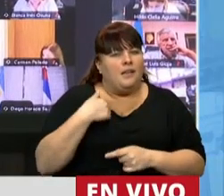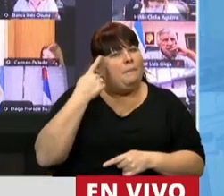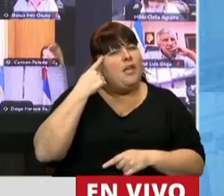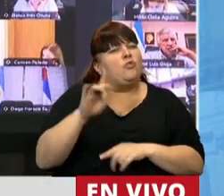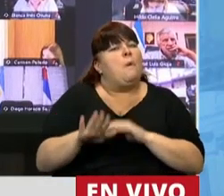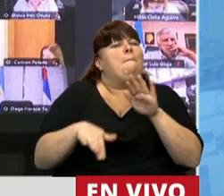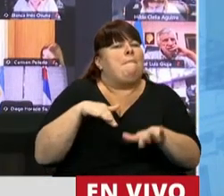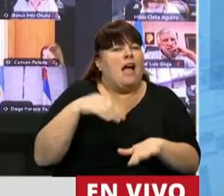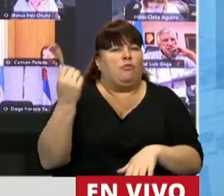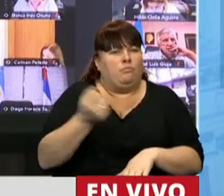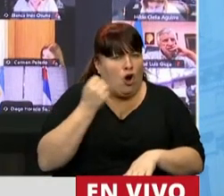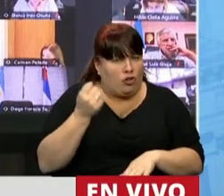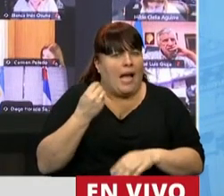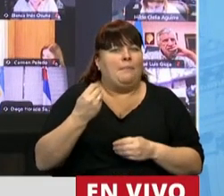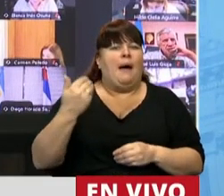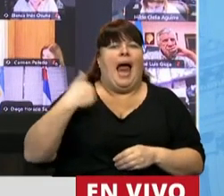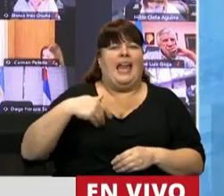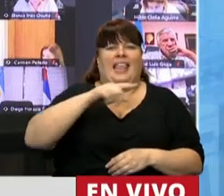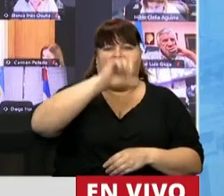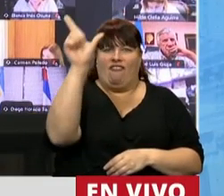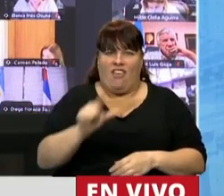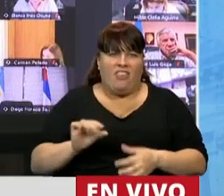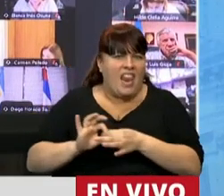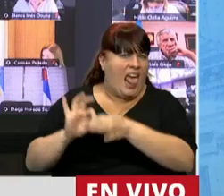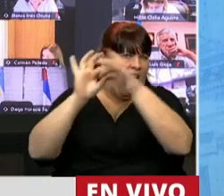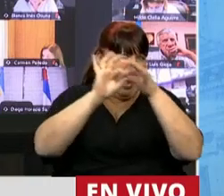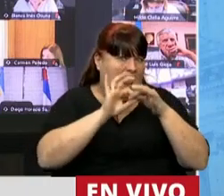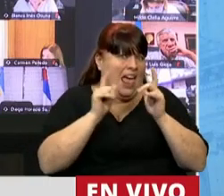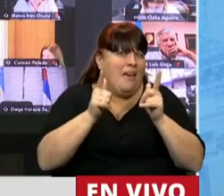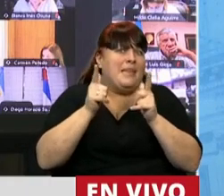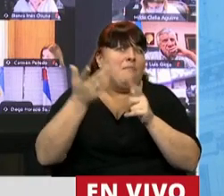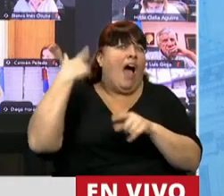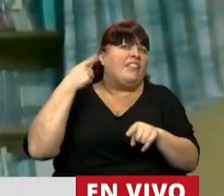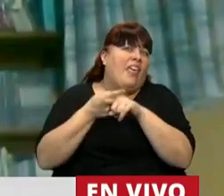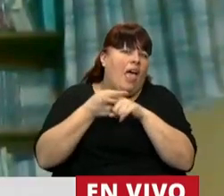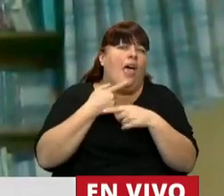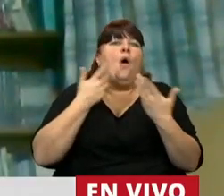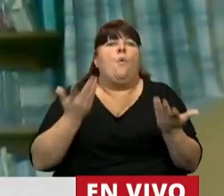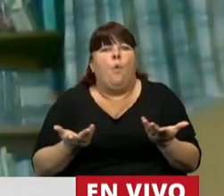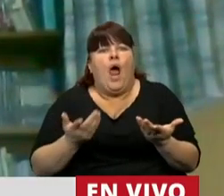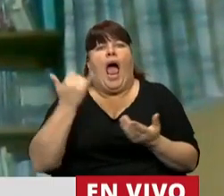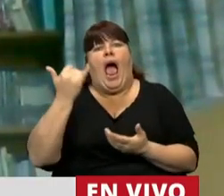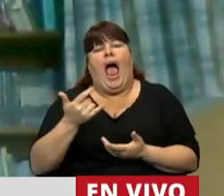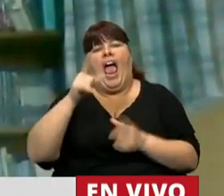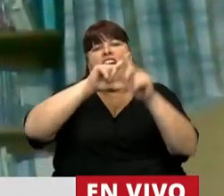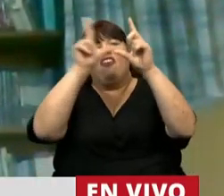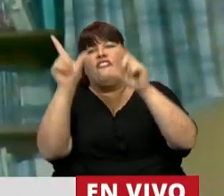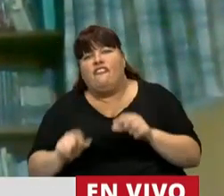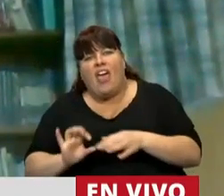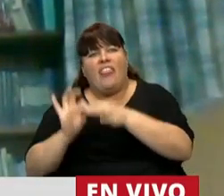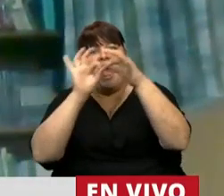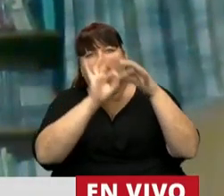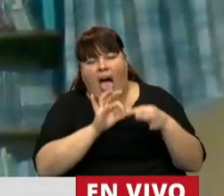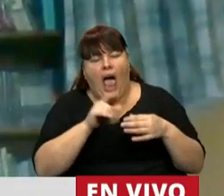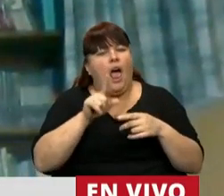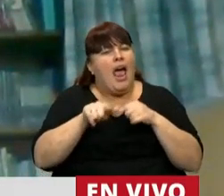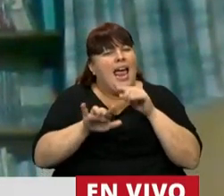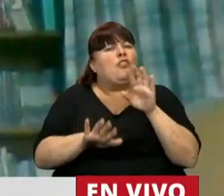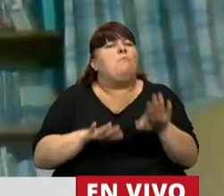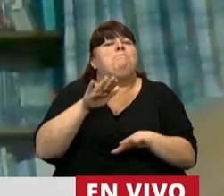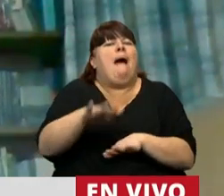paso hacia un país federal. El país que discutíamos al principio y decíamos, bueno, hay esto del federalismo, estamos dando un